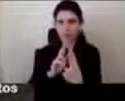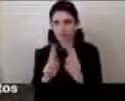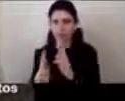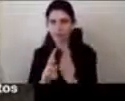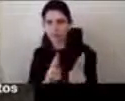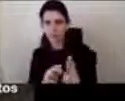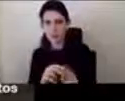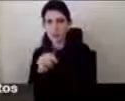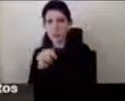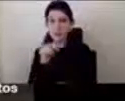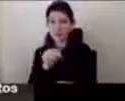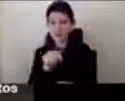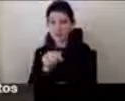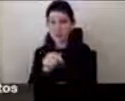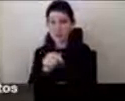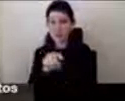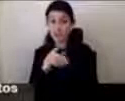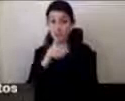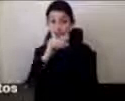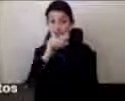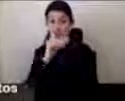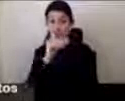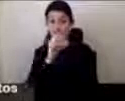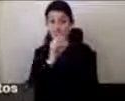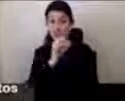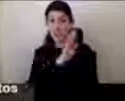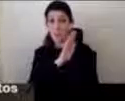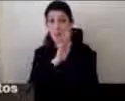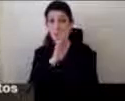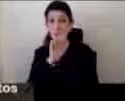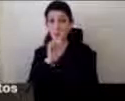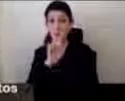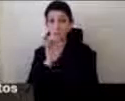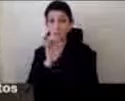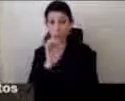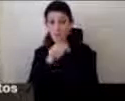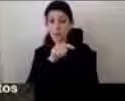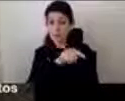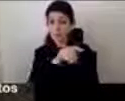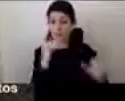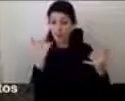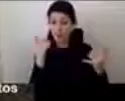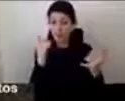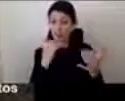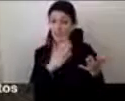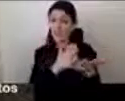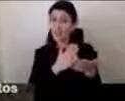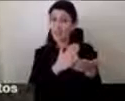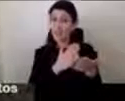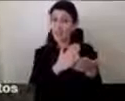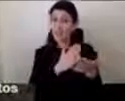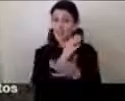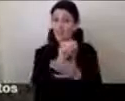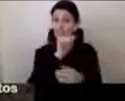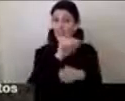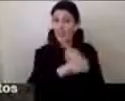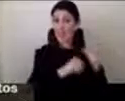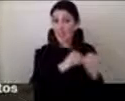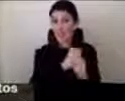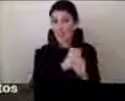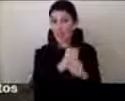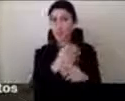Double, que es la imagen más grande que se ve ahí. Es un juego que va desde los 6 años y con un tiempo de partida aproximado de 15